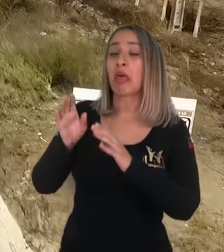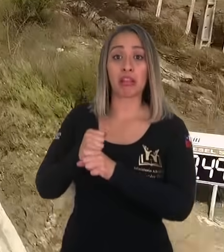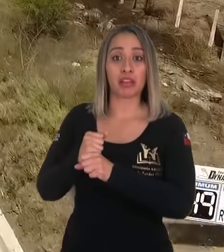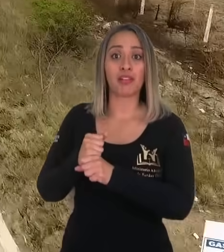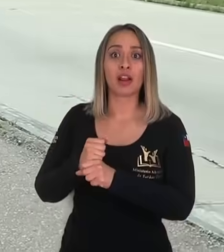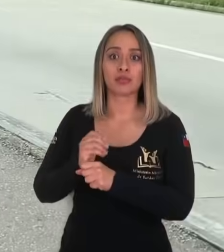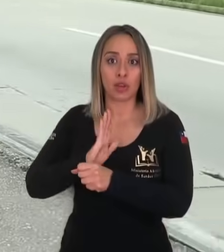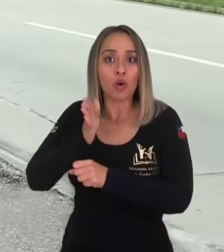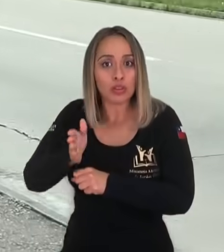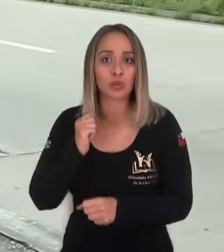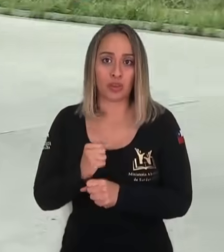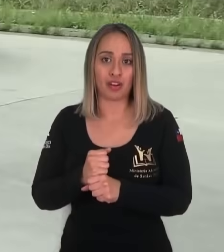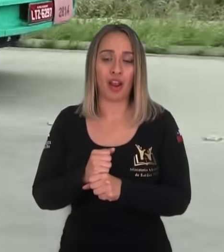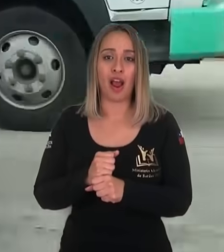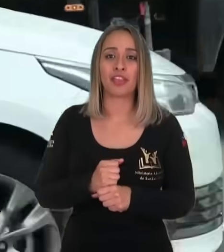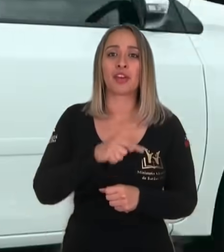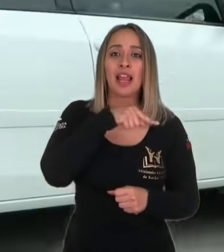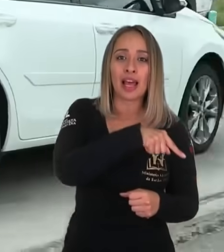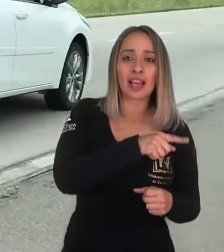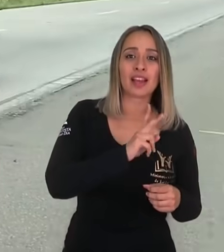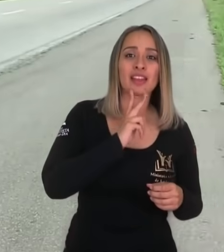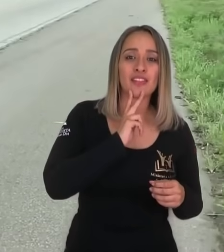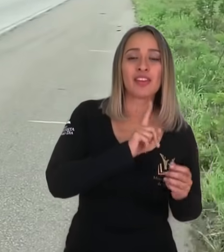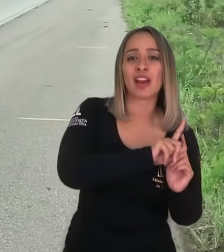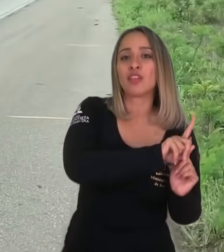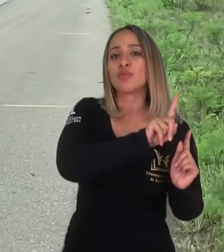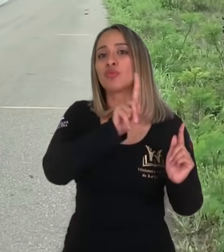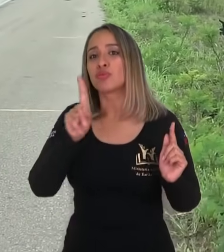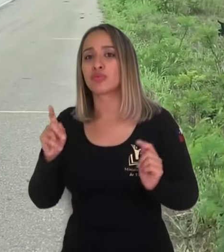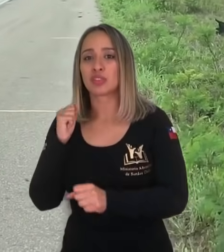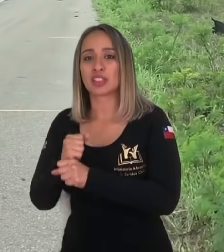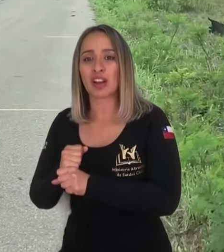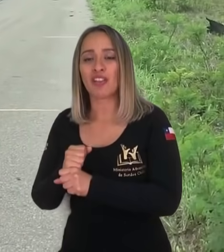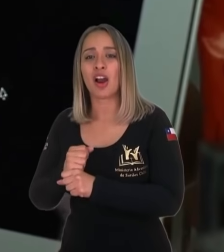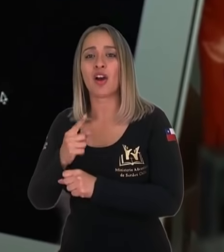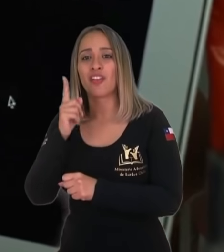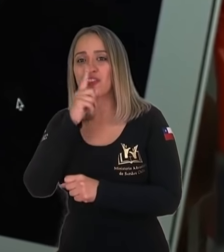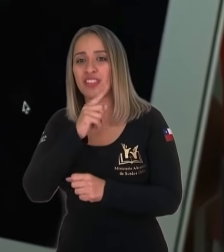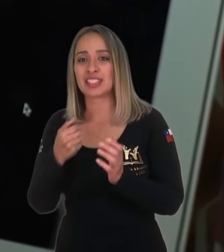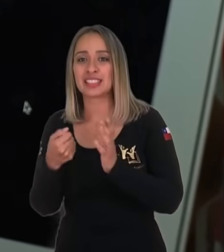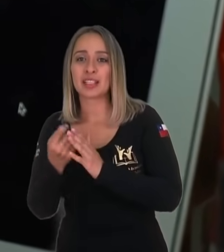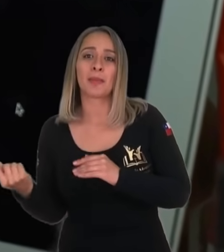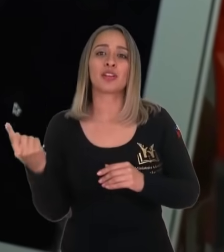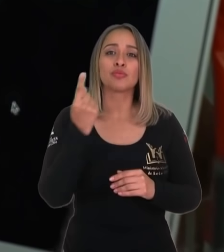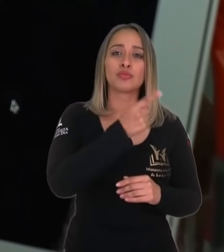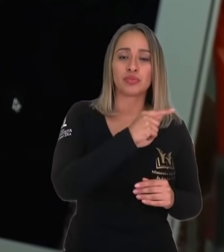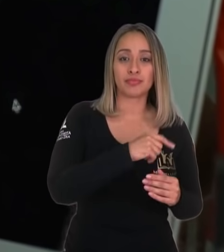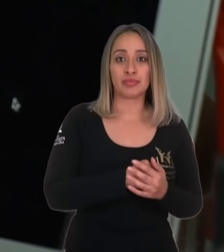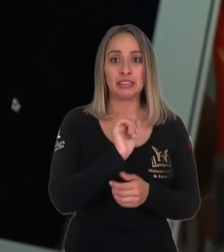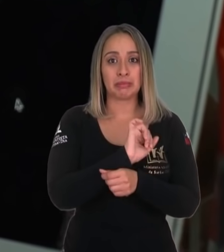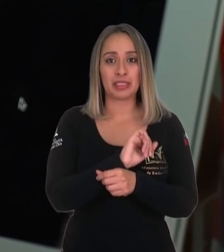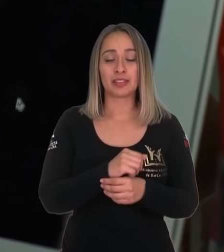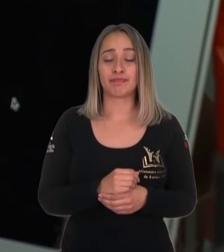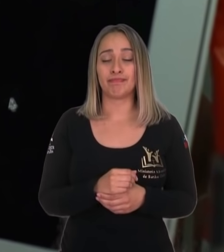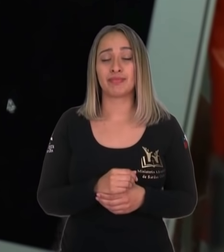la semana en Maceió y viaja 300 kilómetros para ir y 300 para volver cada semana. Mira, yo creo que a pesar del sacrificio